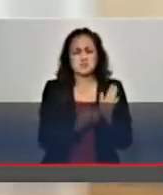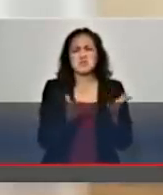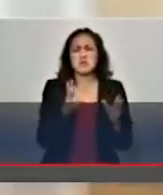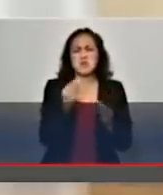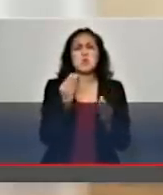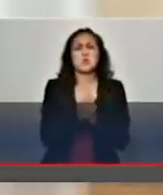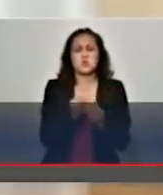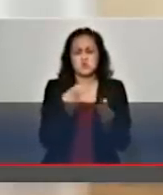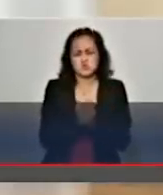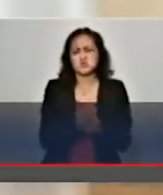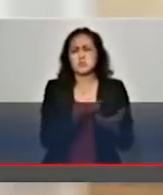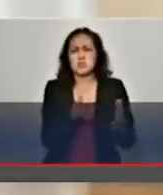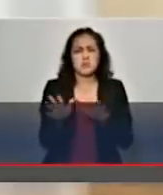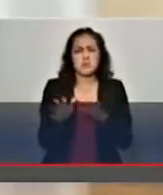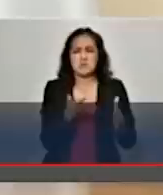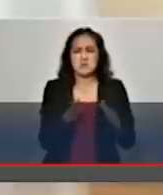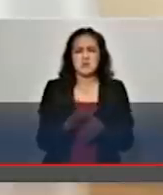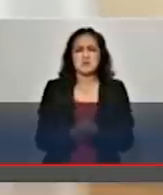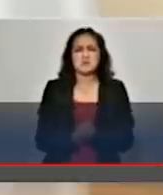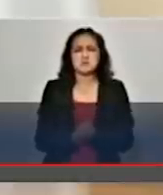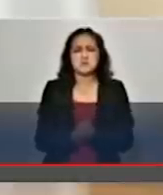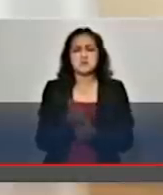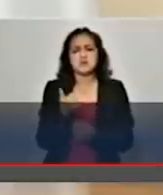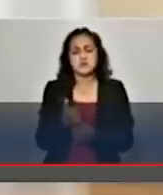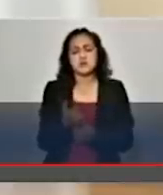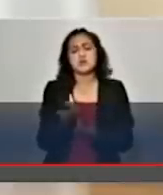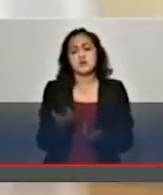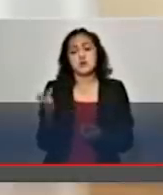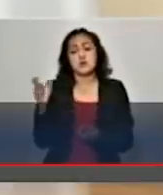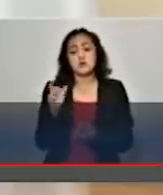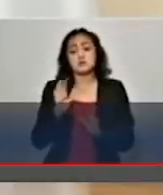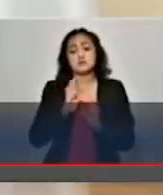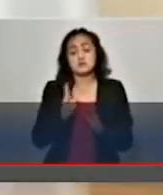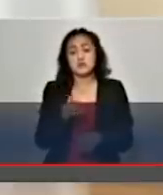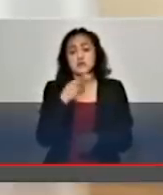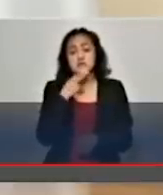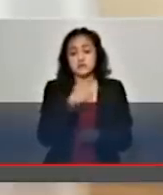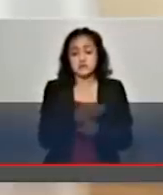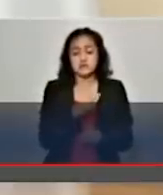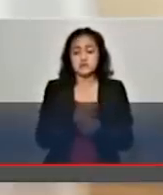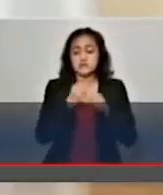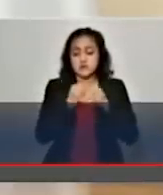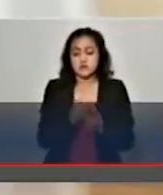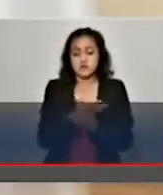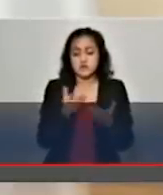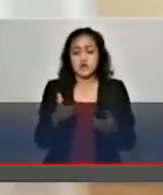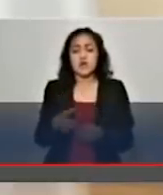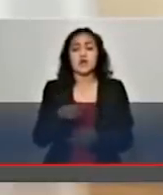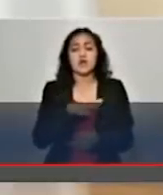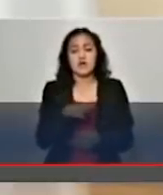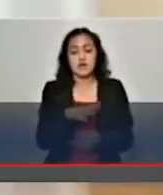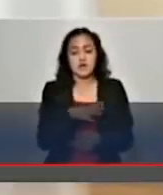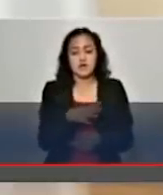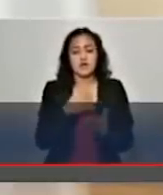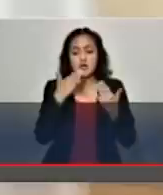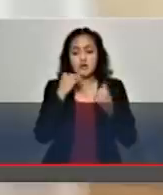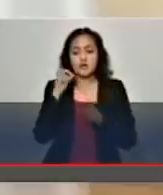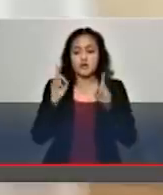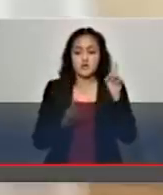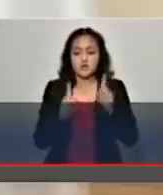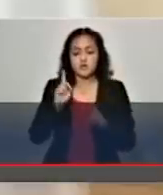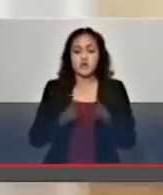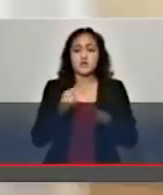empezar los cursos aproximadamente y desde luego cuando este es función y seguridad pública habrá sin duda